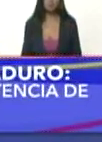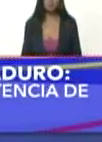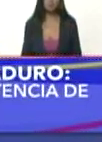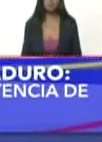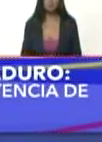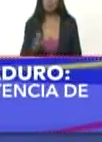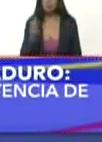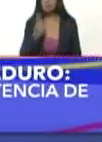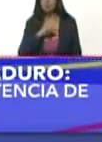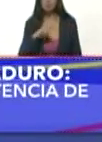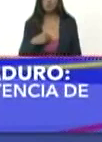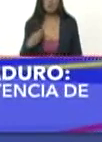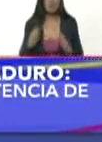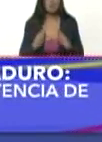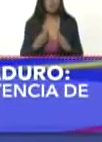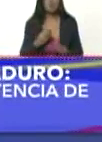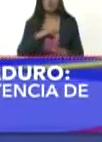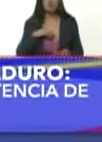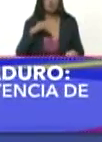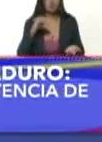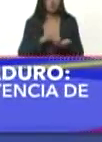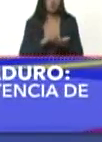¿Cuántas veces en la vida nos toca